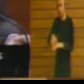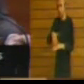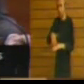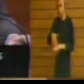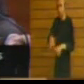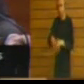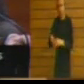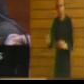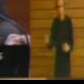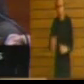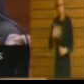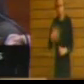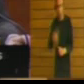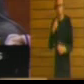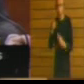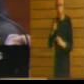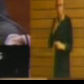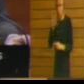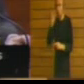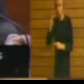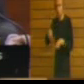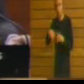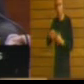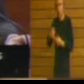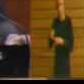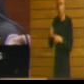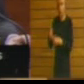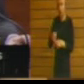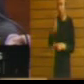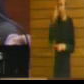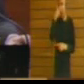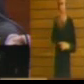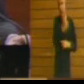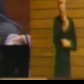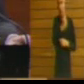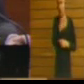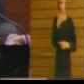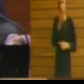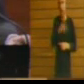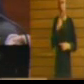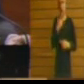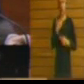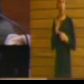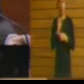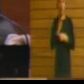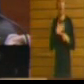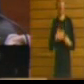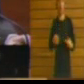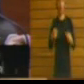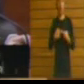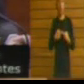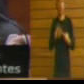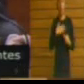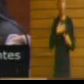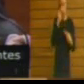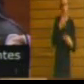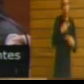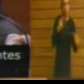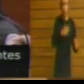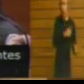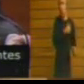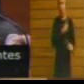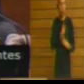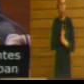sacaron, señora consejera? ¿Sabe con quién lo sacaron? Con los representantes de la concertada. Los de la pública estaban en contra y son los